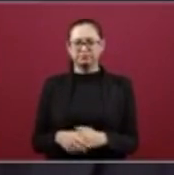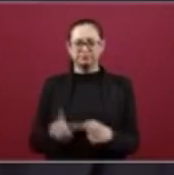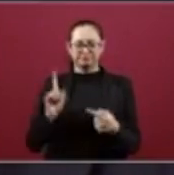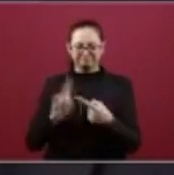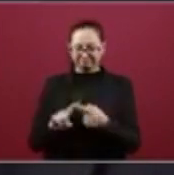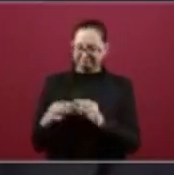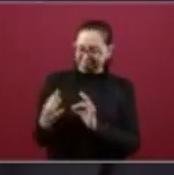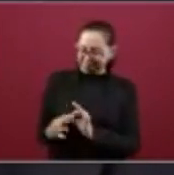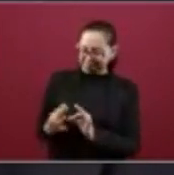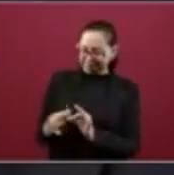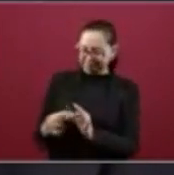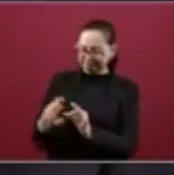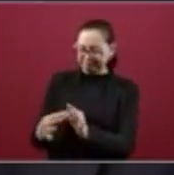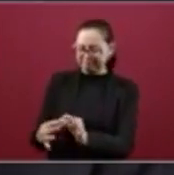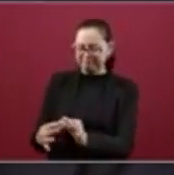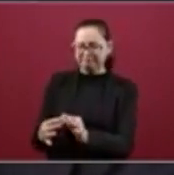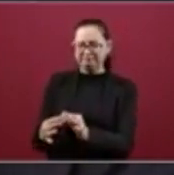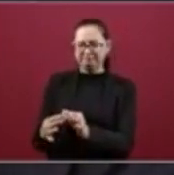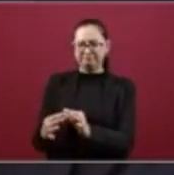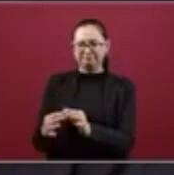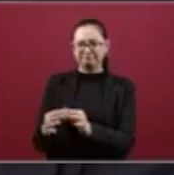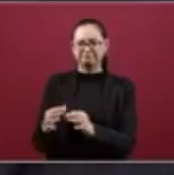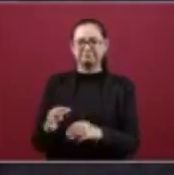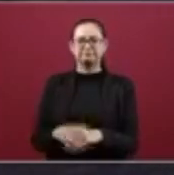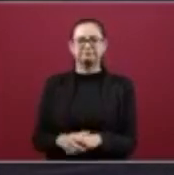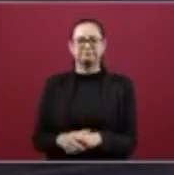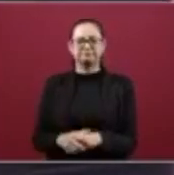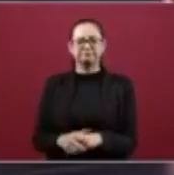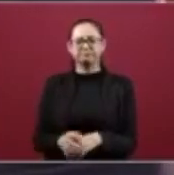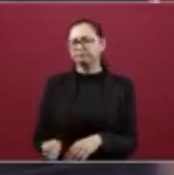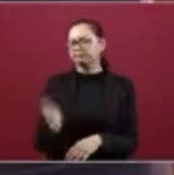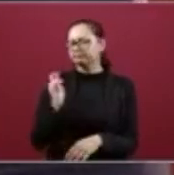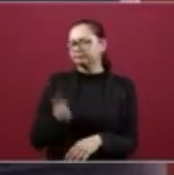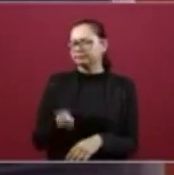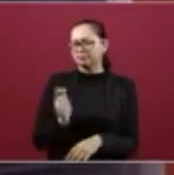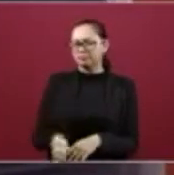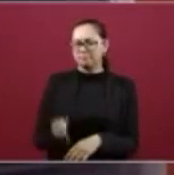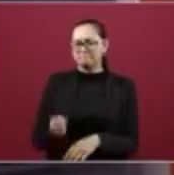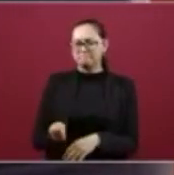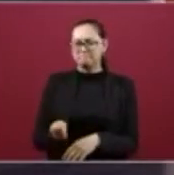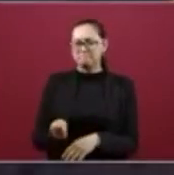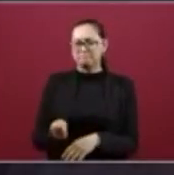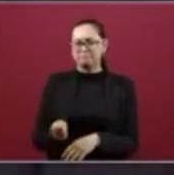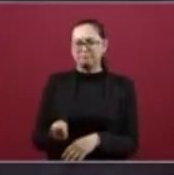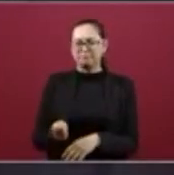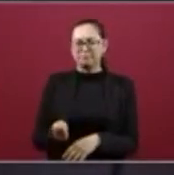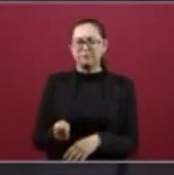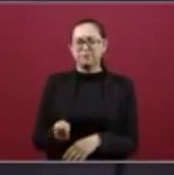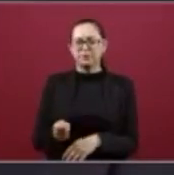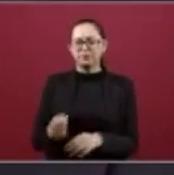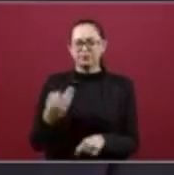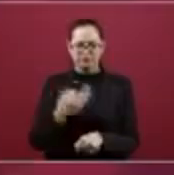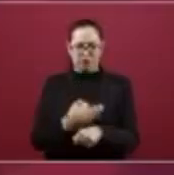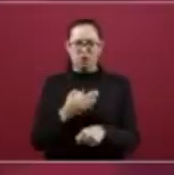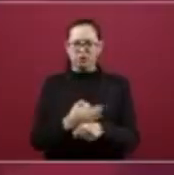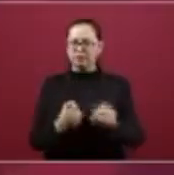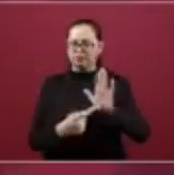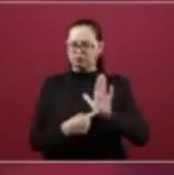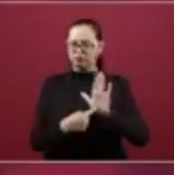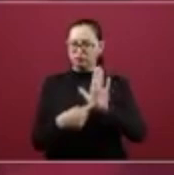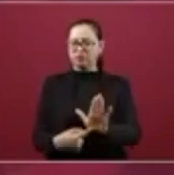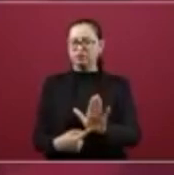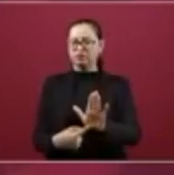Eficiencia que va a significar, como lo van a ver ahora,